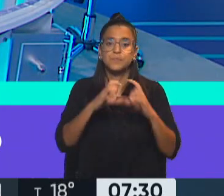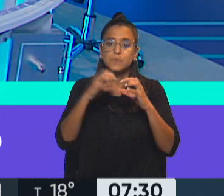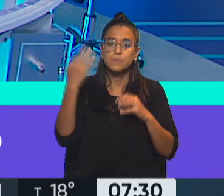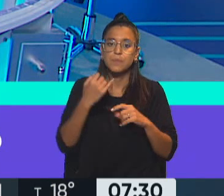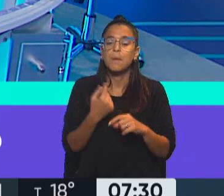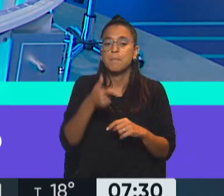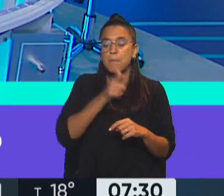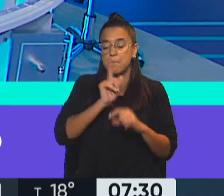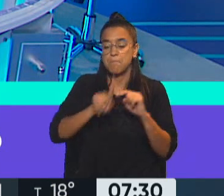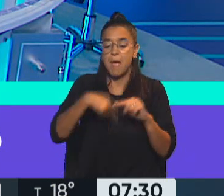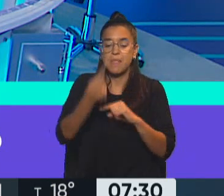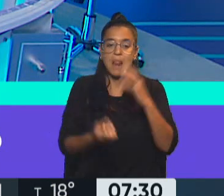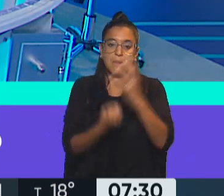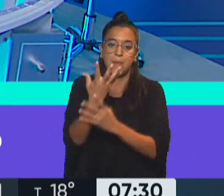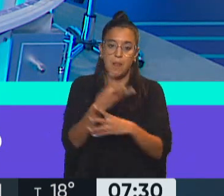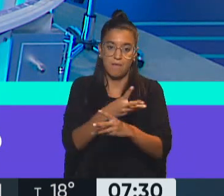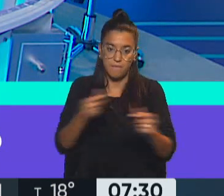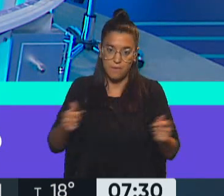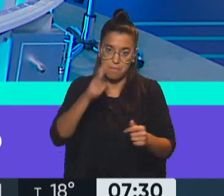la mañana